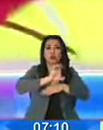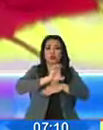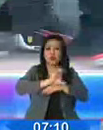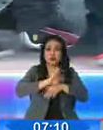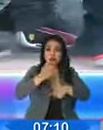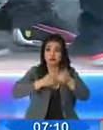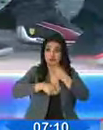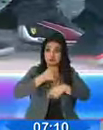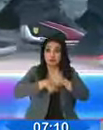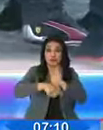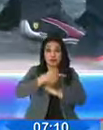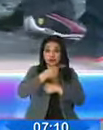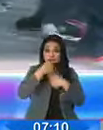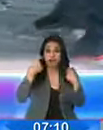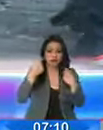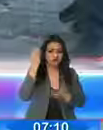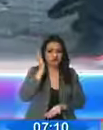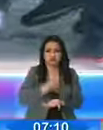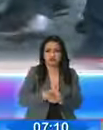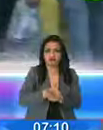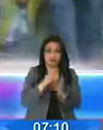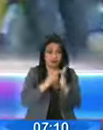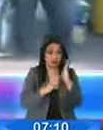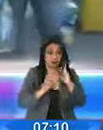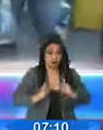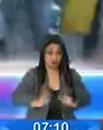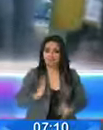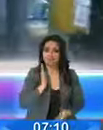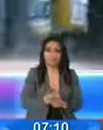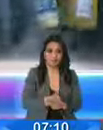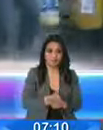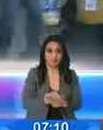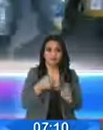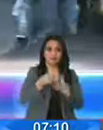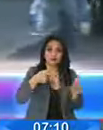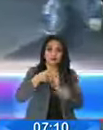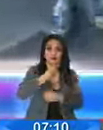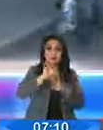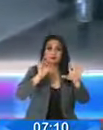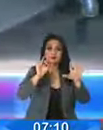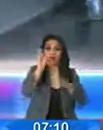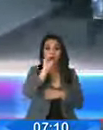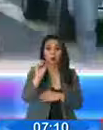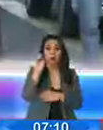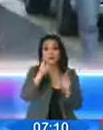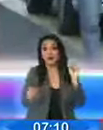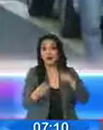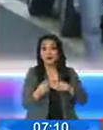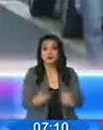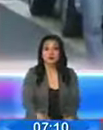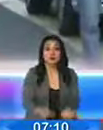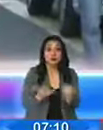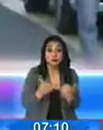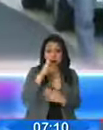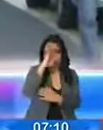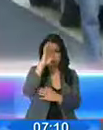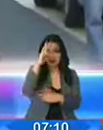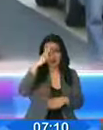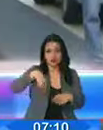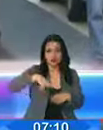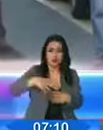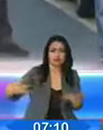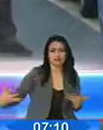alcohol artesanal sin registro sanitario. Desde el 27 de octubre hasta la presente fecha, la Policía Nacional ha decomisado